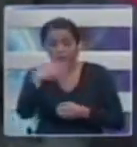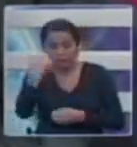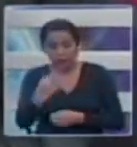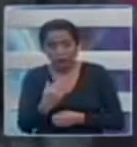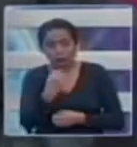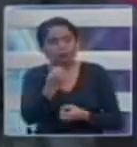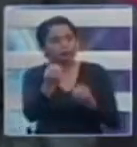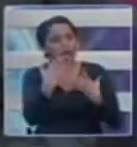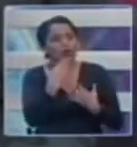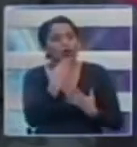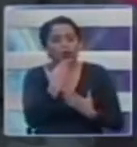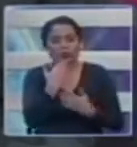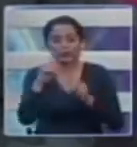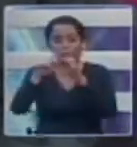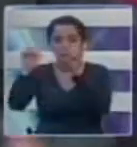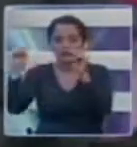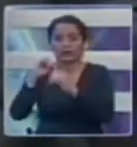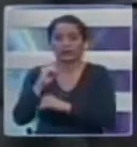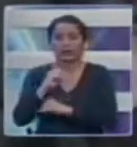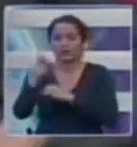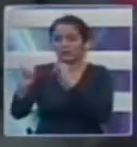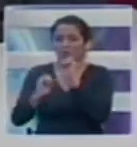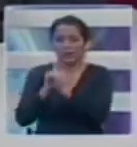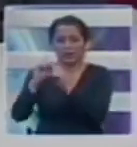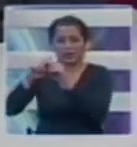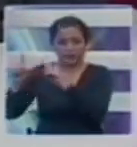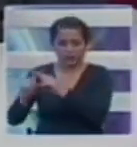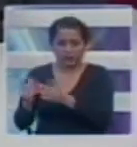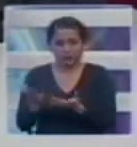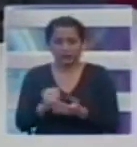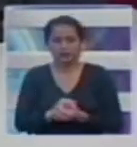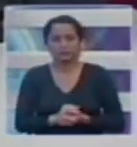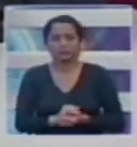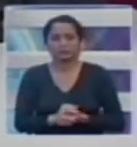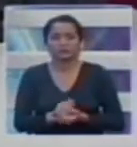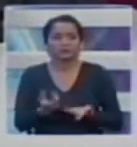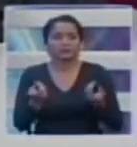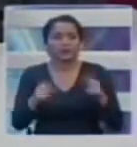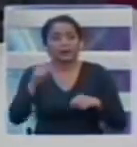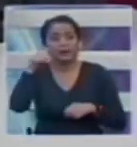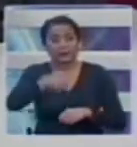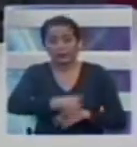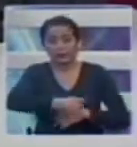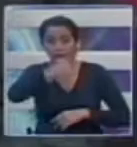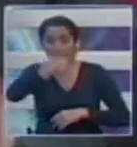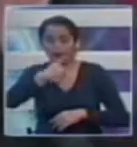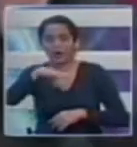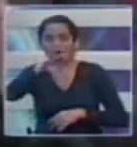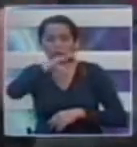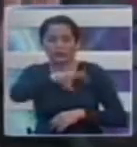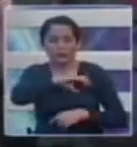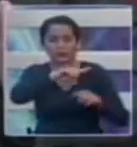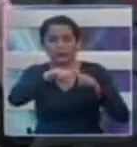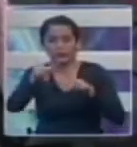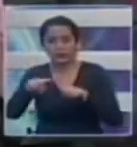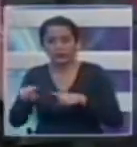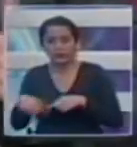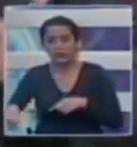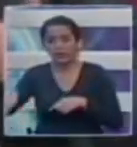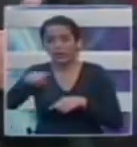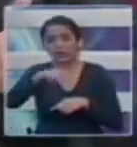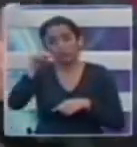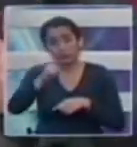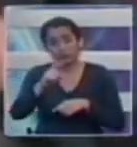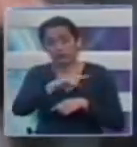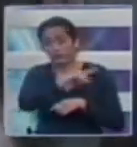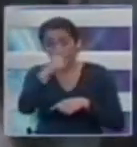multinacionales. Segundo, la integración de los gobiernos autónomos descentralizados. ¿Por qué? Ellos deben de estar conectados, porque